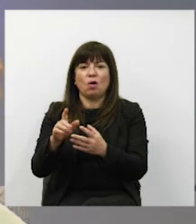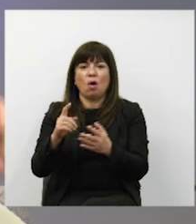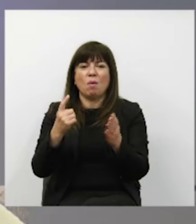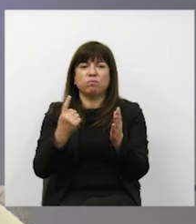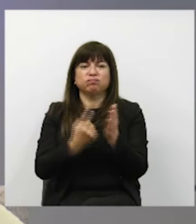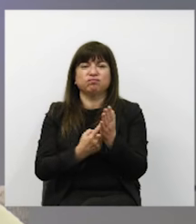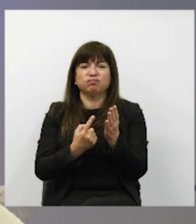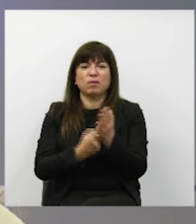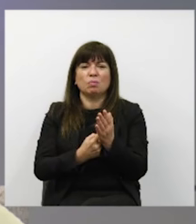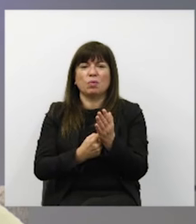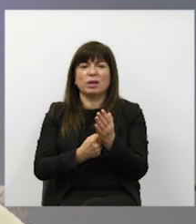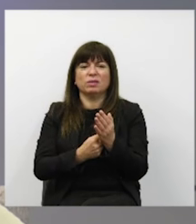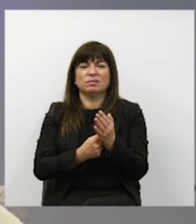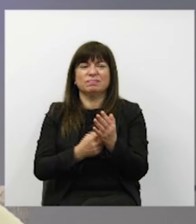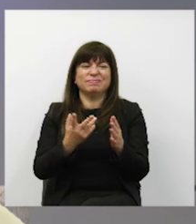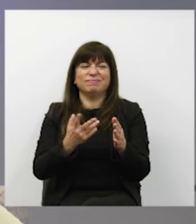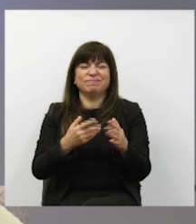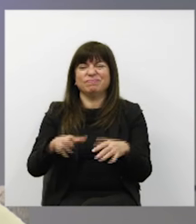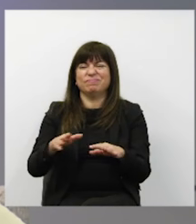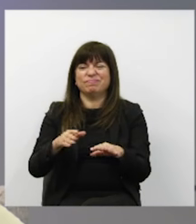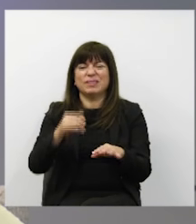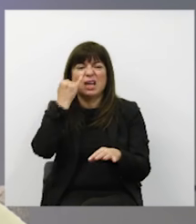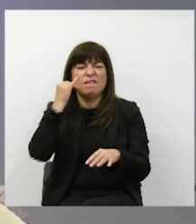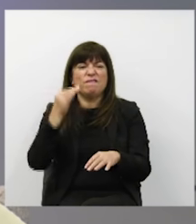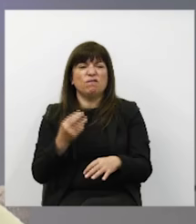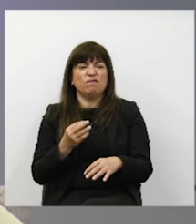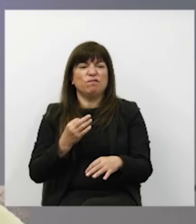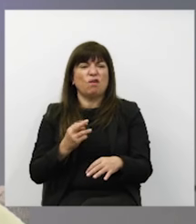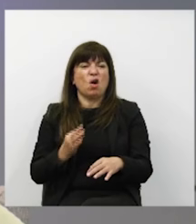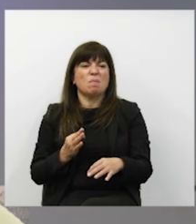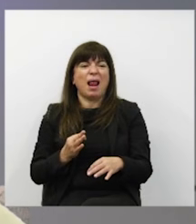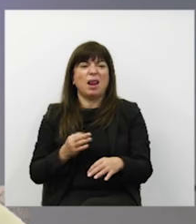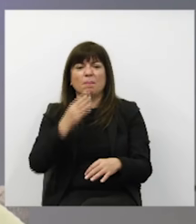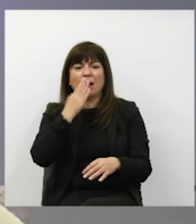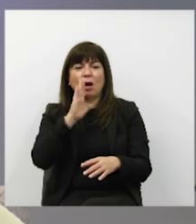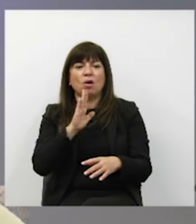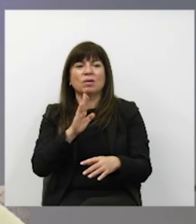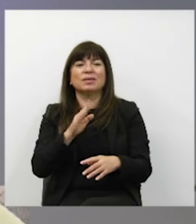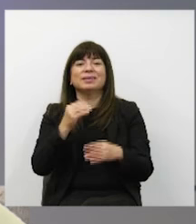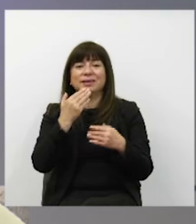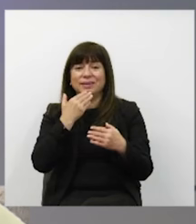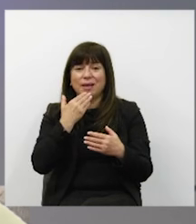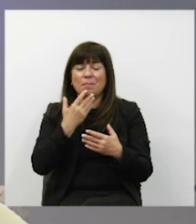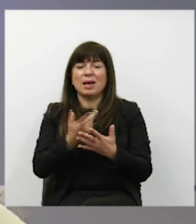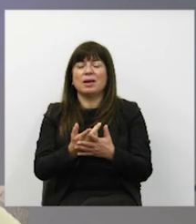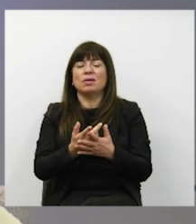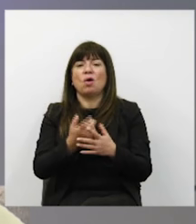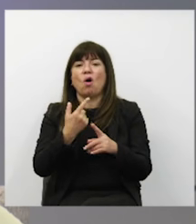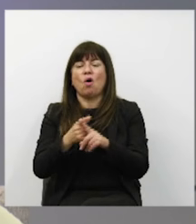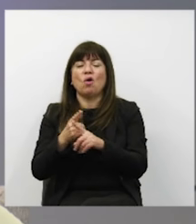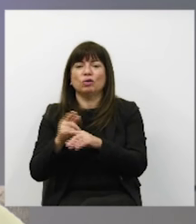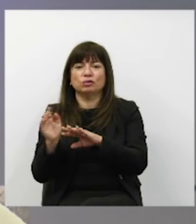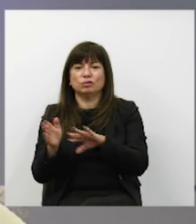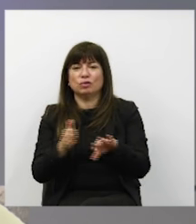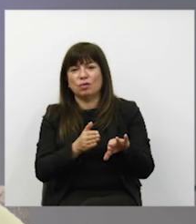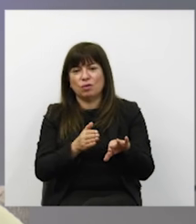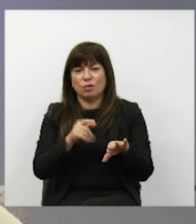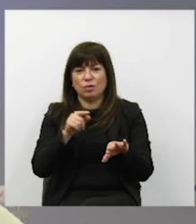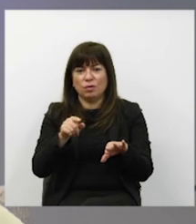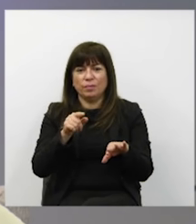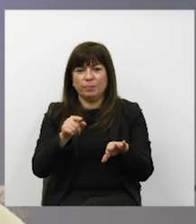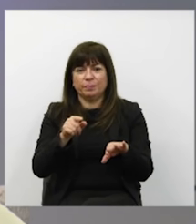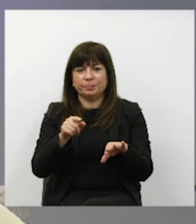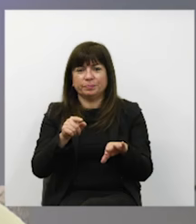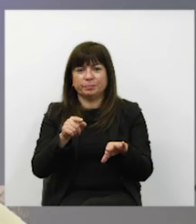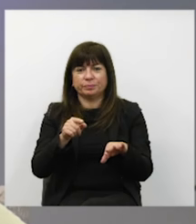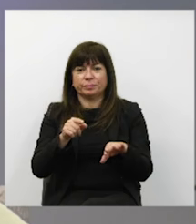en la informalidad y segundo es generar en el fondo capítulos en cada regulación, cláusulas